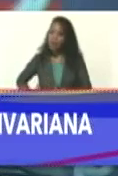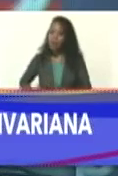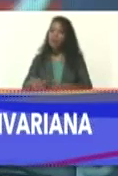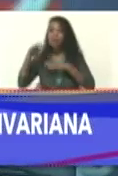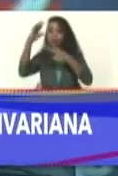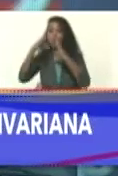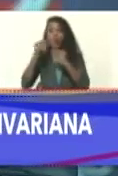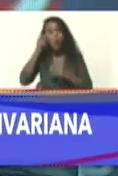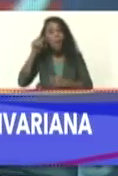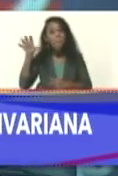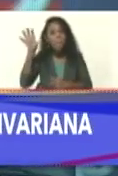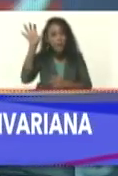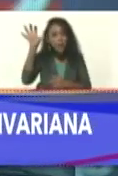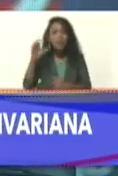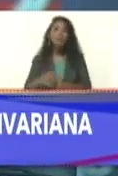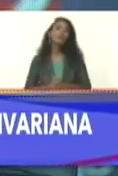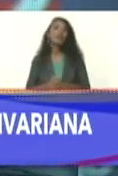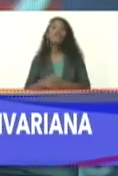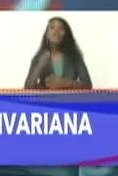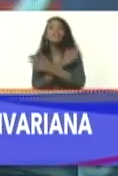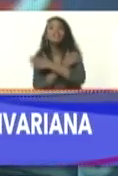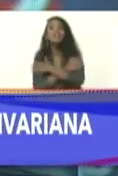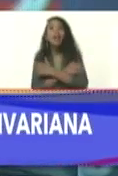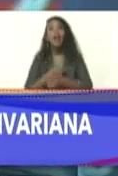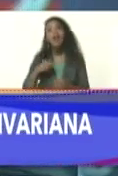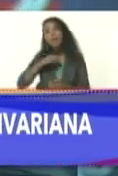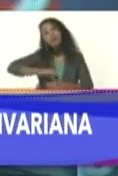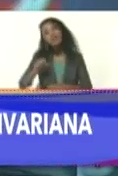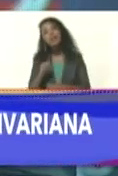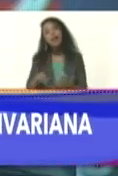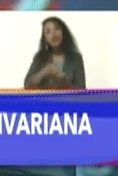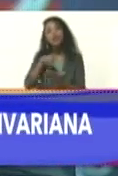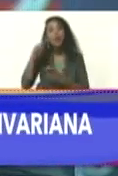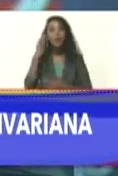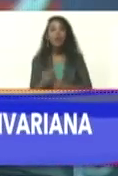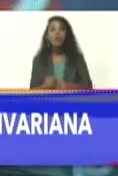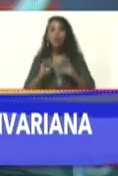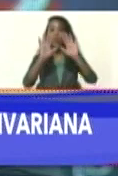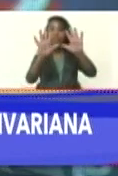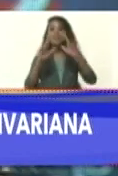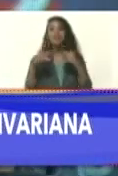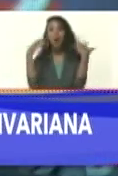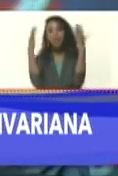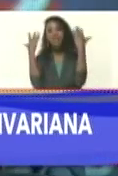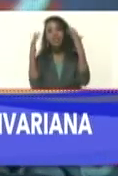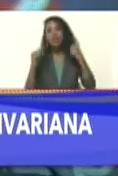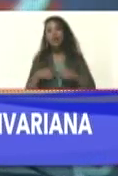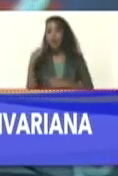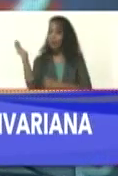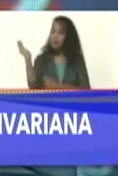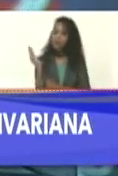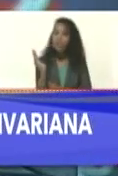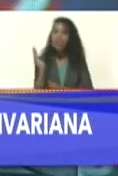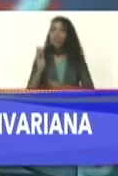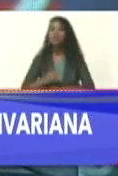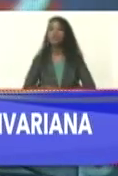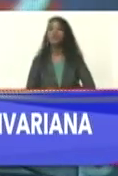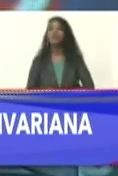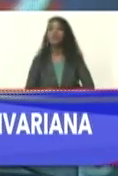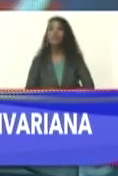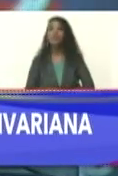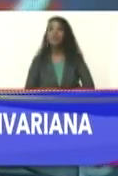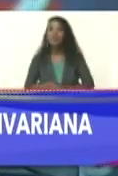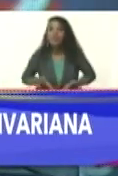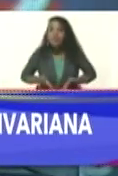y felicitar a la Policía Nacional Bolivariana en su 10º aniversario, que ha venido... Correcto.